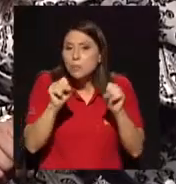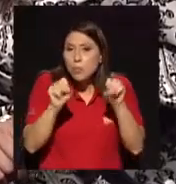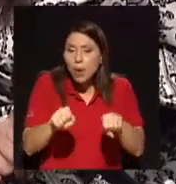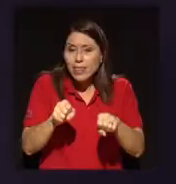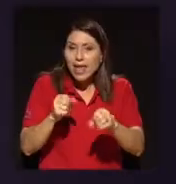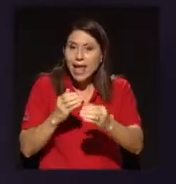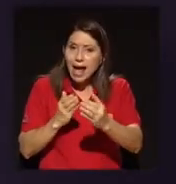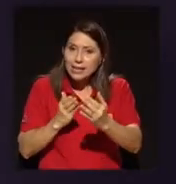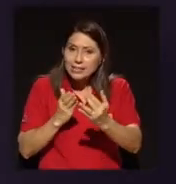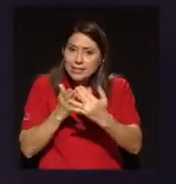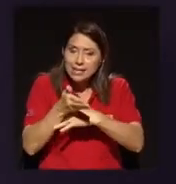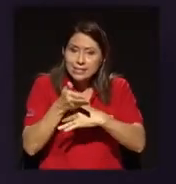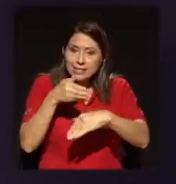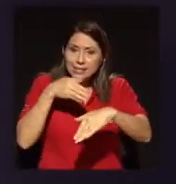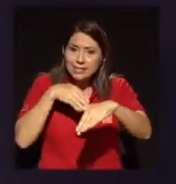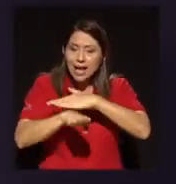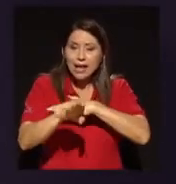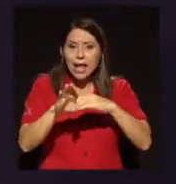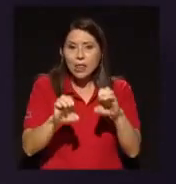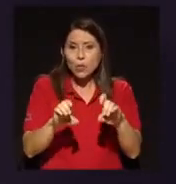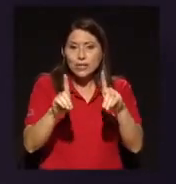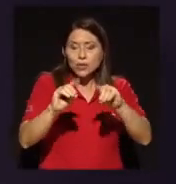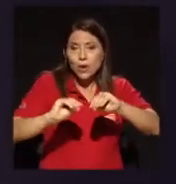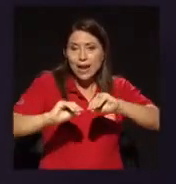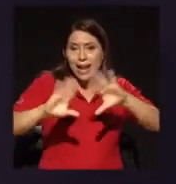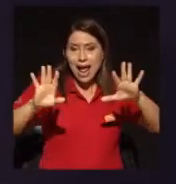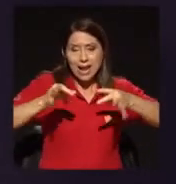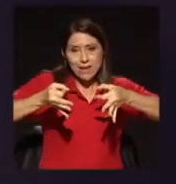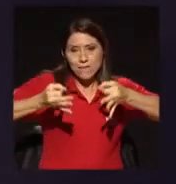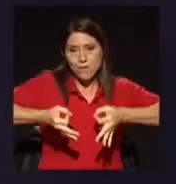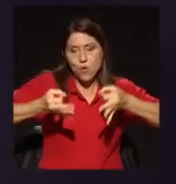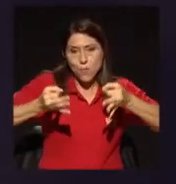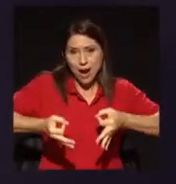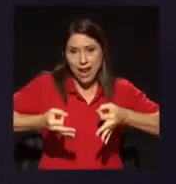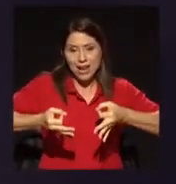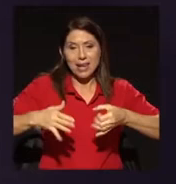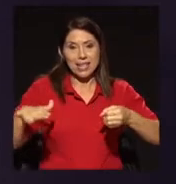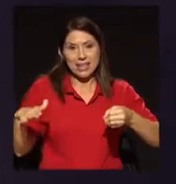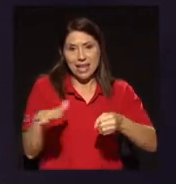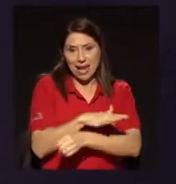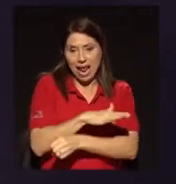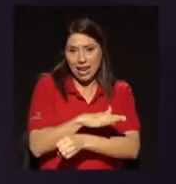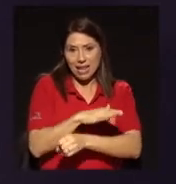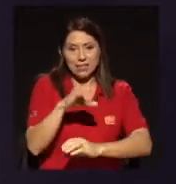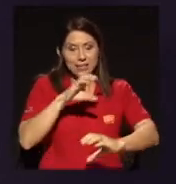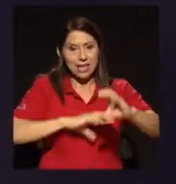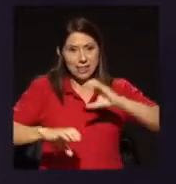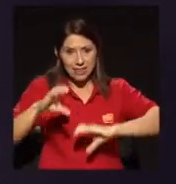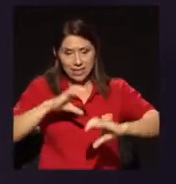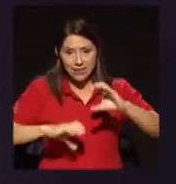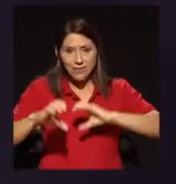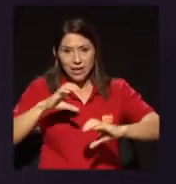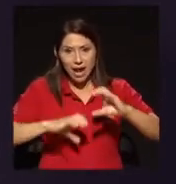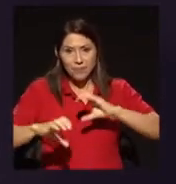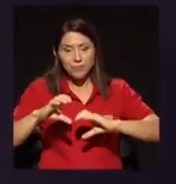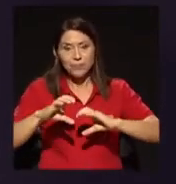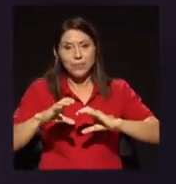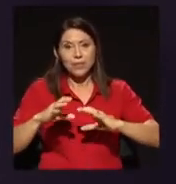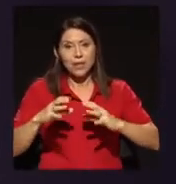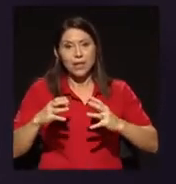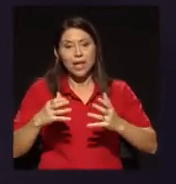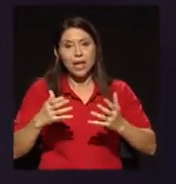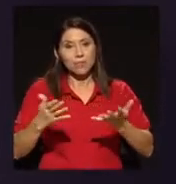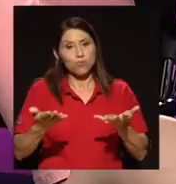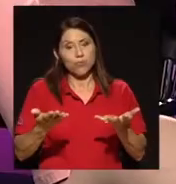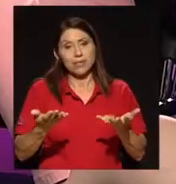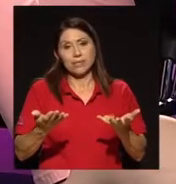a una educación clara, formal, integral, científica también,